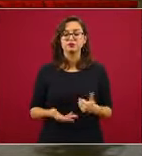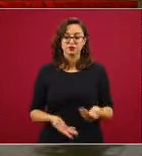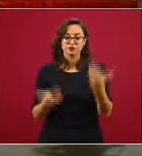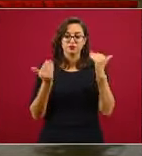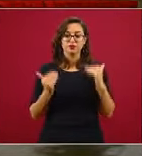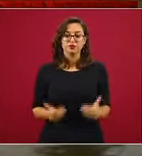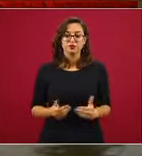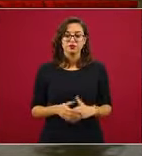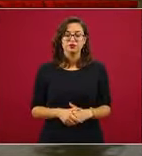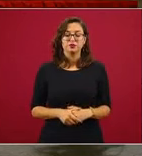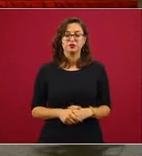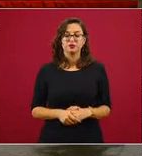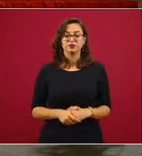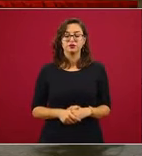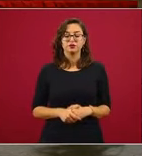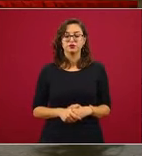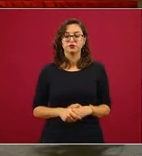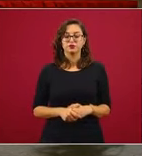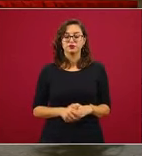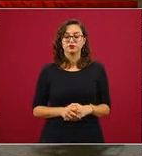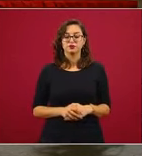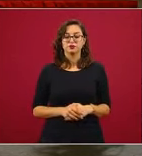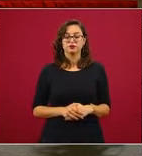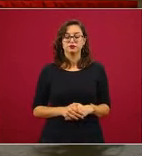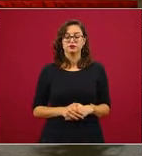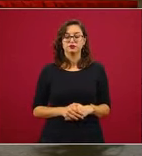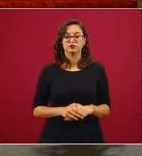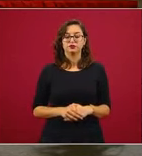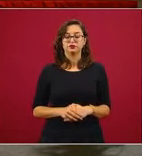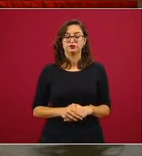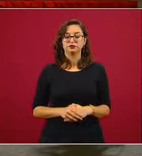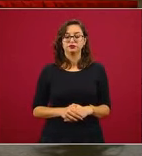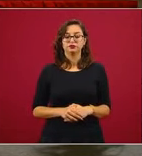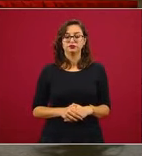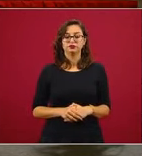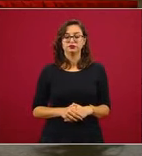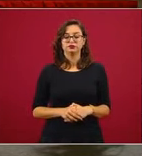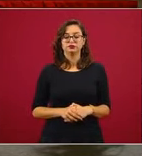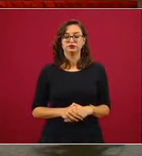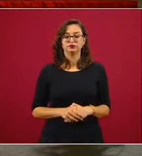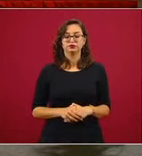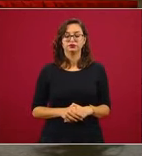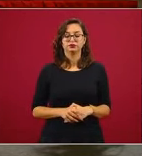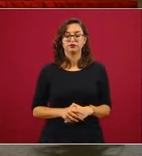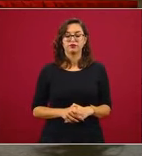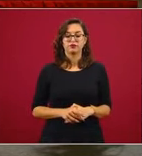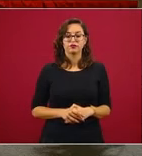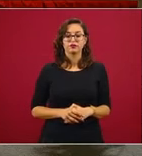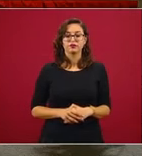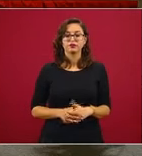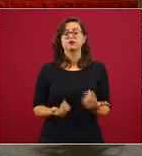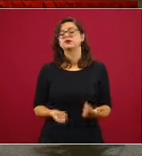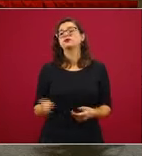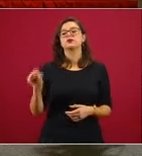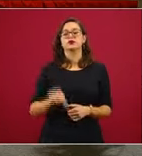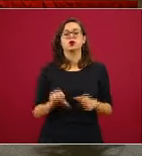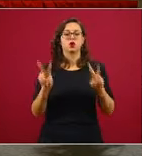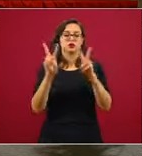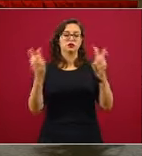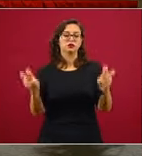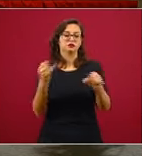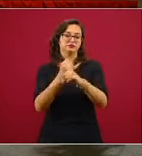diapositiva. Bien, el día de hoy vamos a presentar en concordancia con el componente temático,